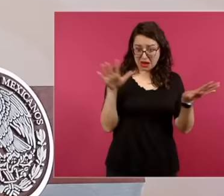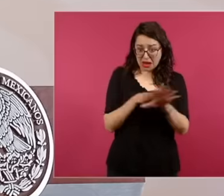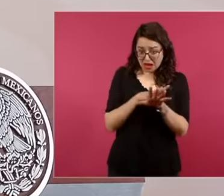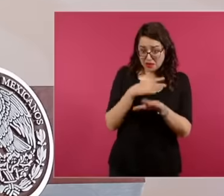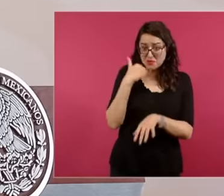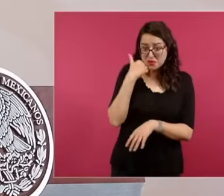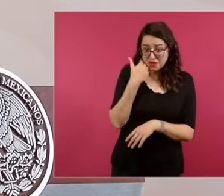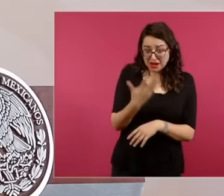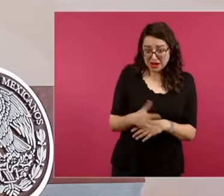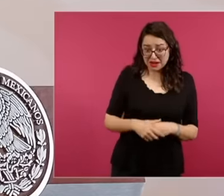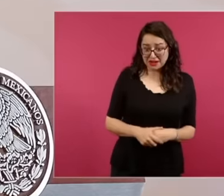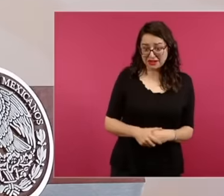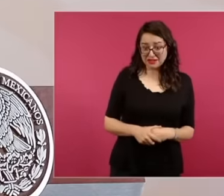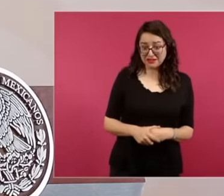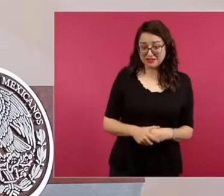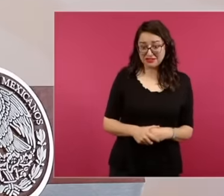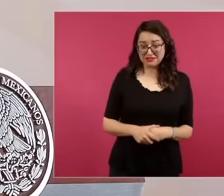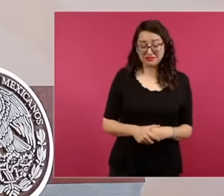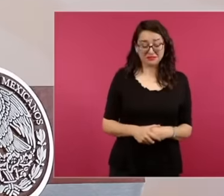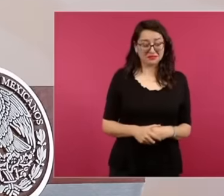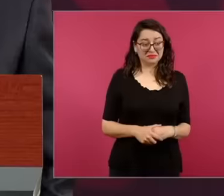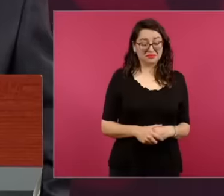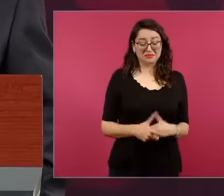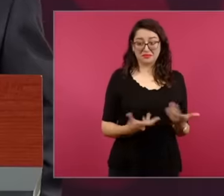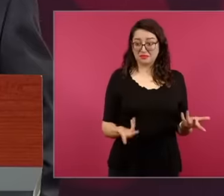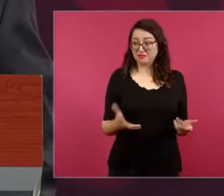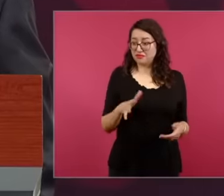que haya igualdad y que le vaya bien